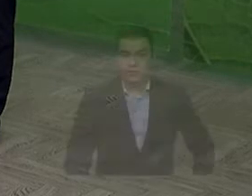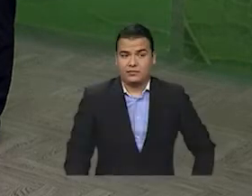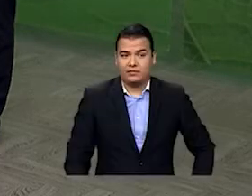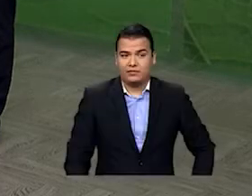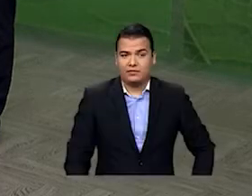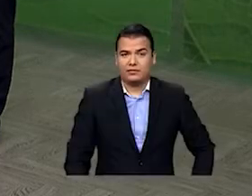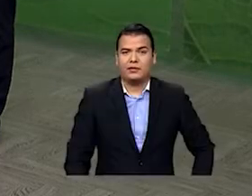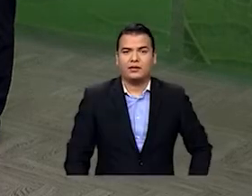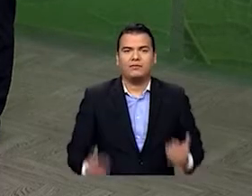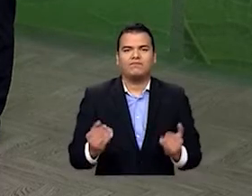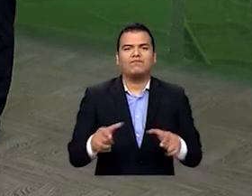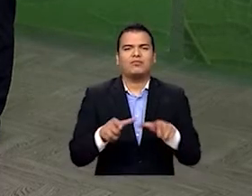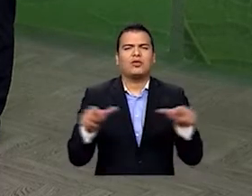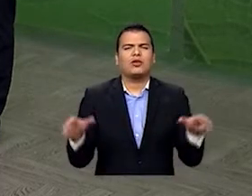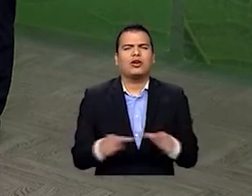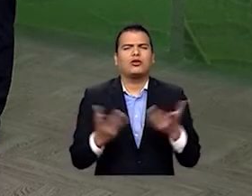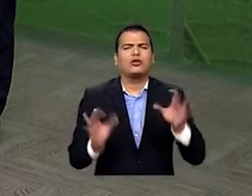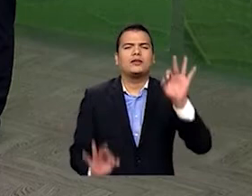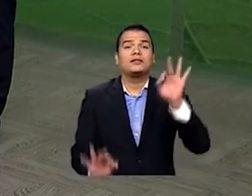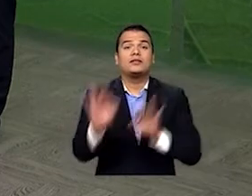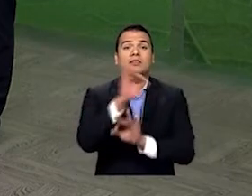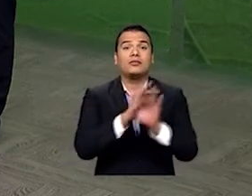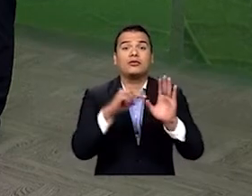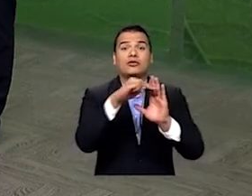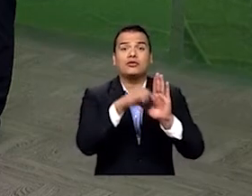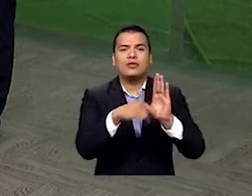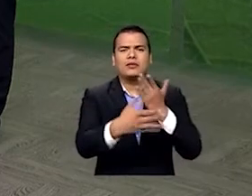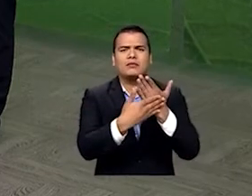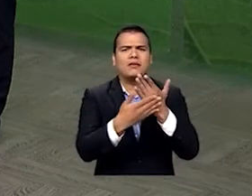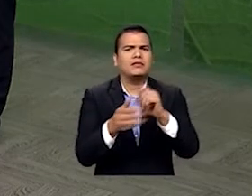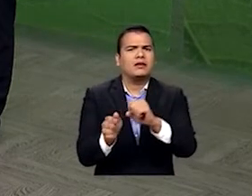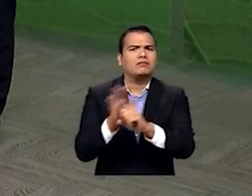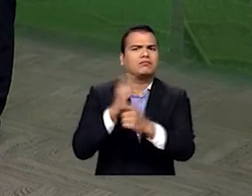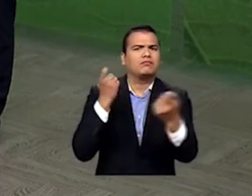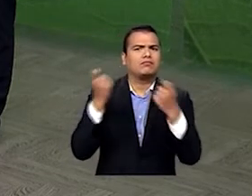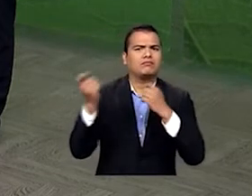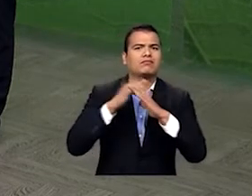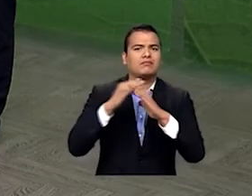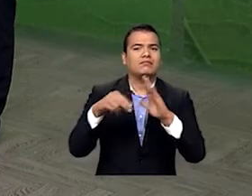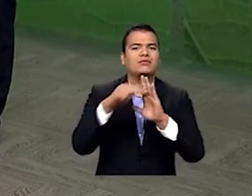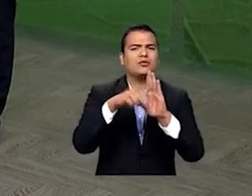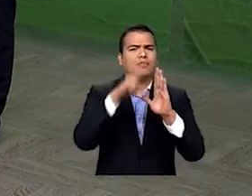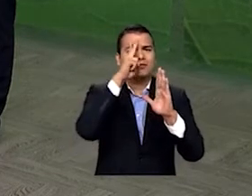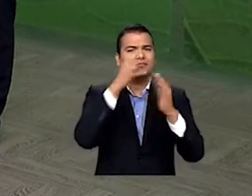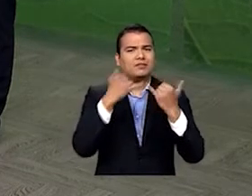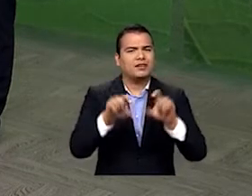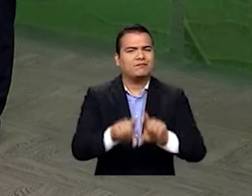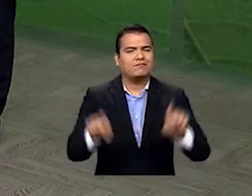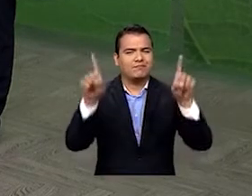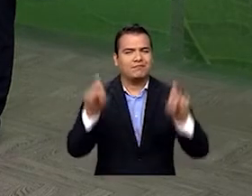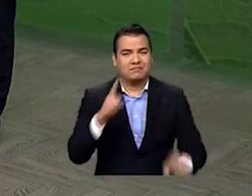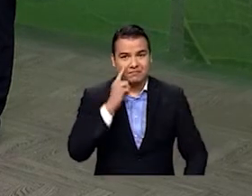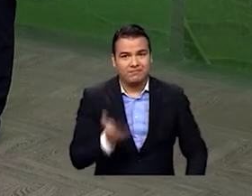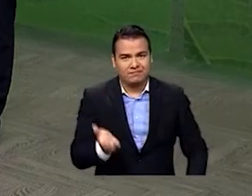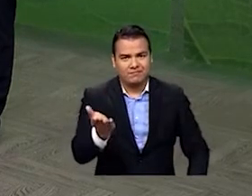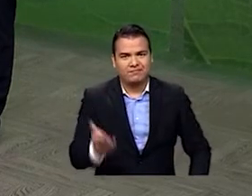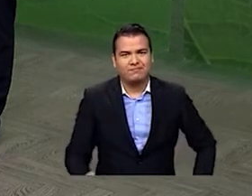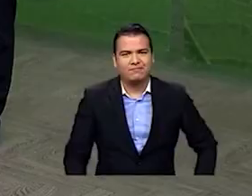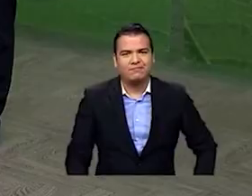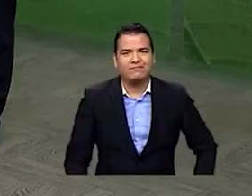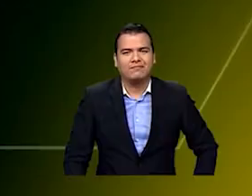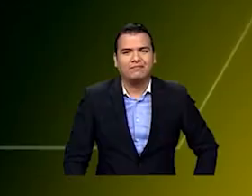regional Telepacífico, atendiendo todas las indicaciones del gobierno nacional para la contención del virus COVID-19. Los invitamos a ver nuestros